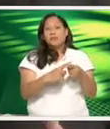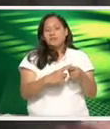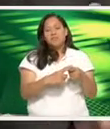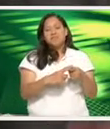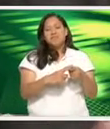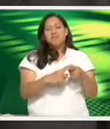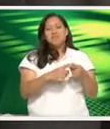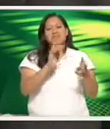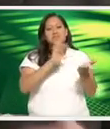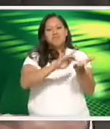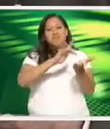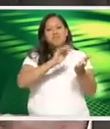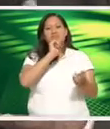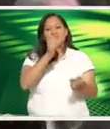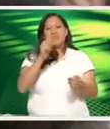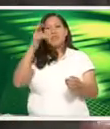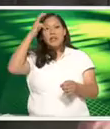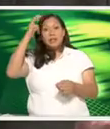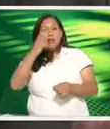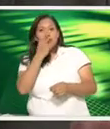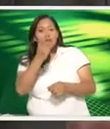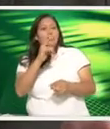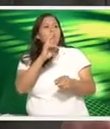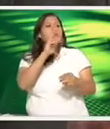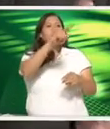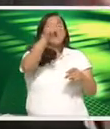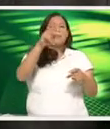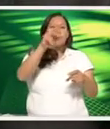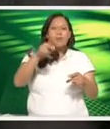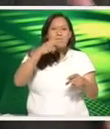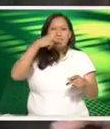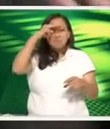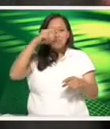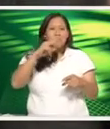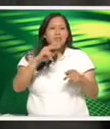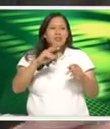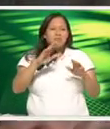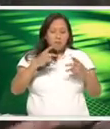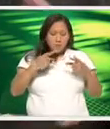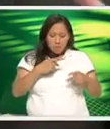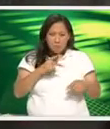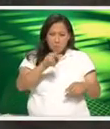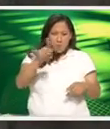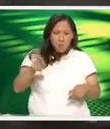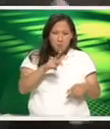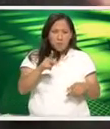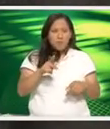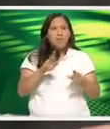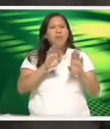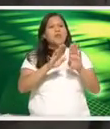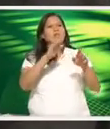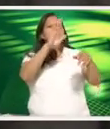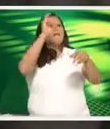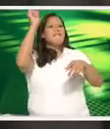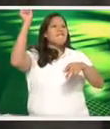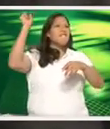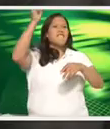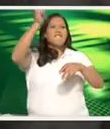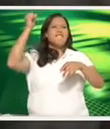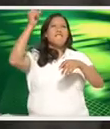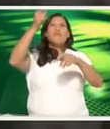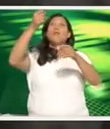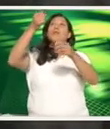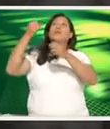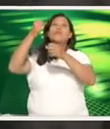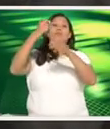En este caso es Hidalgo. Hidalgo dice, vamos a coger gachupines, da lo que se conoce como el grito, esta arenga donde invita a la rebelión. Pero